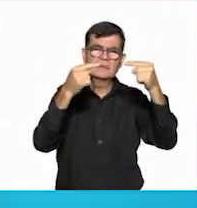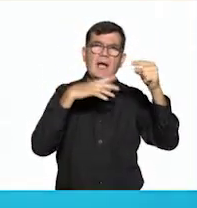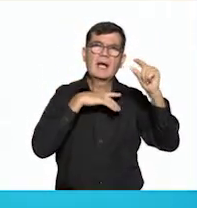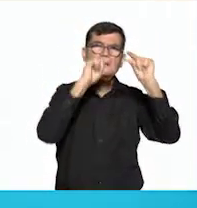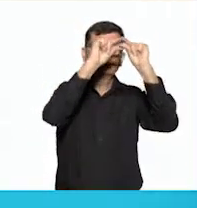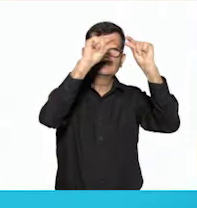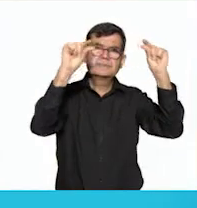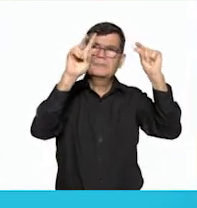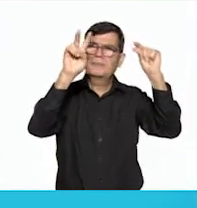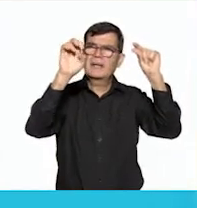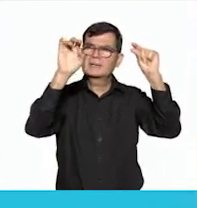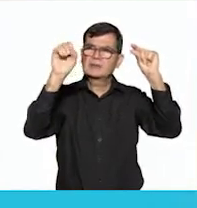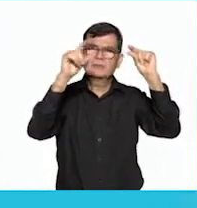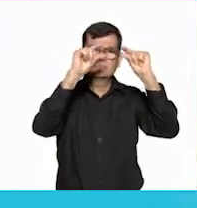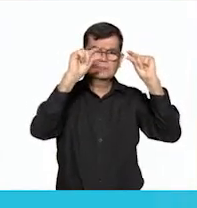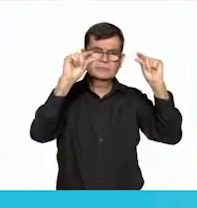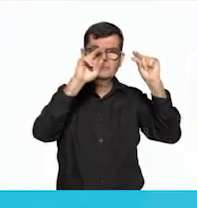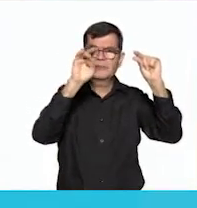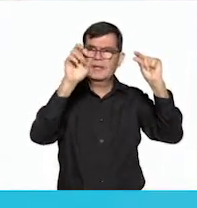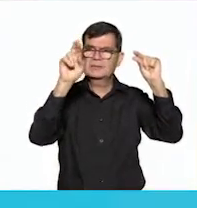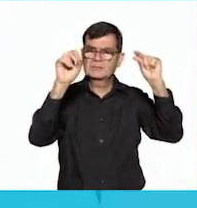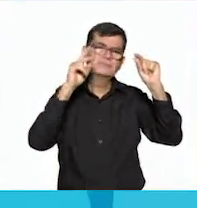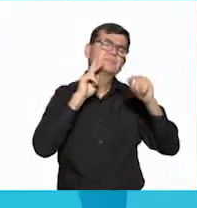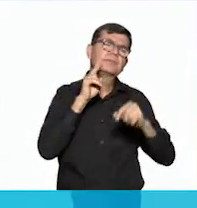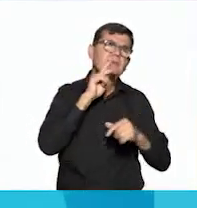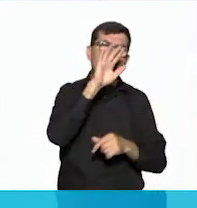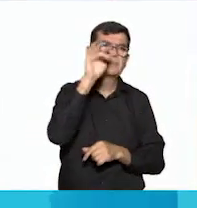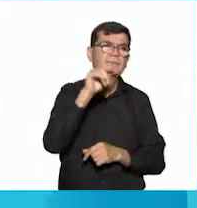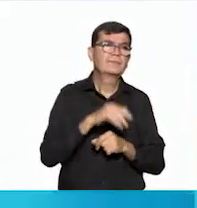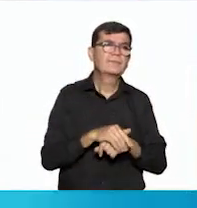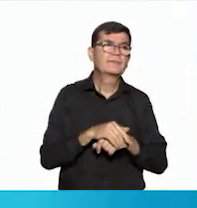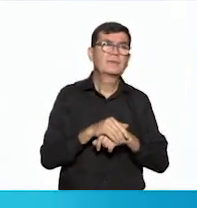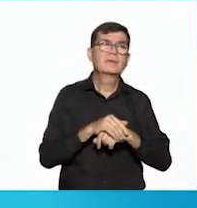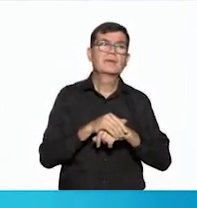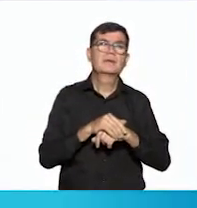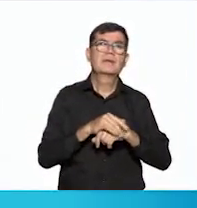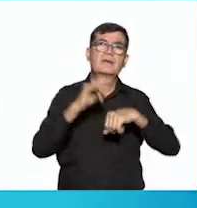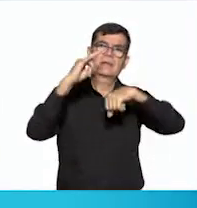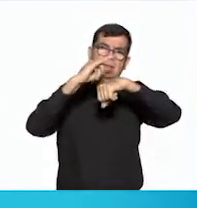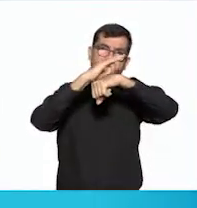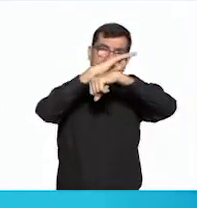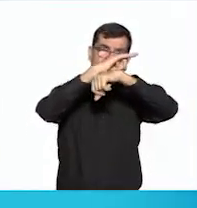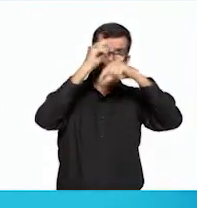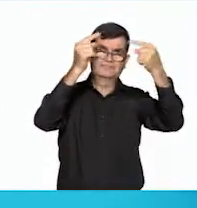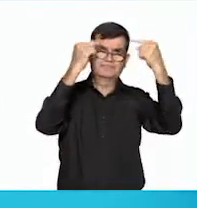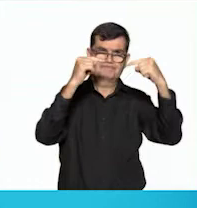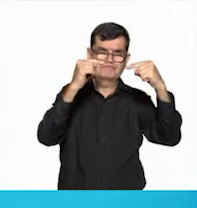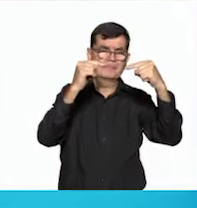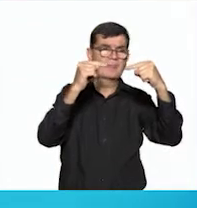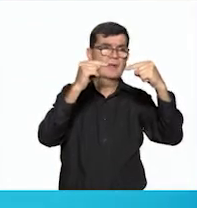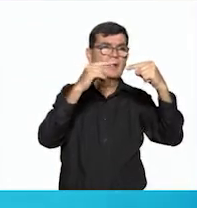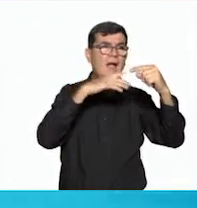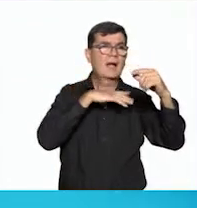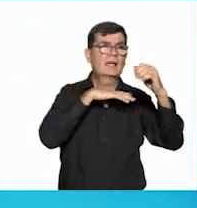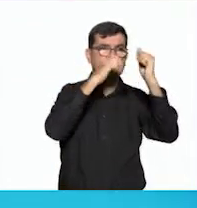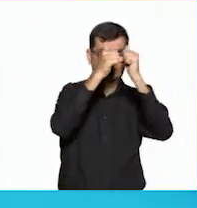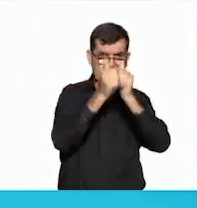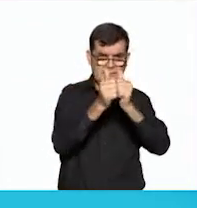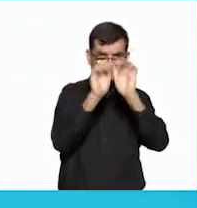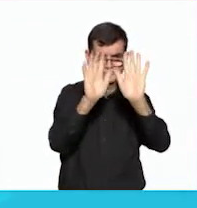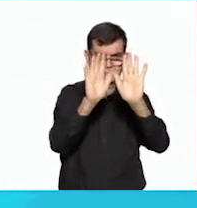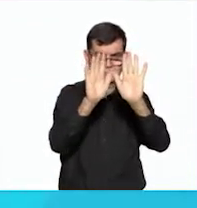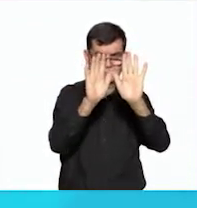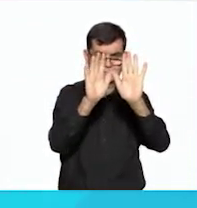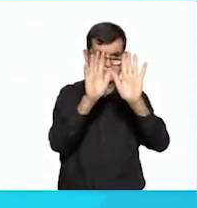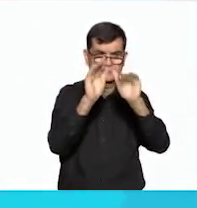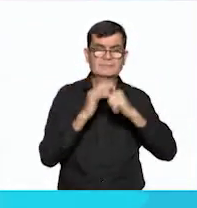en verso, maestra. ¿Quieres leer los dos primeros versos? A ver, dice, caracol, estate quieto.